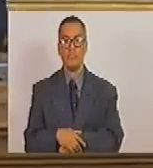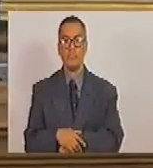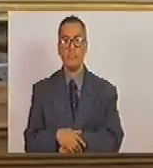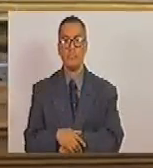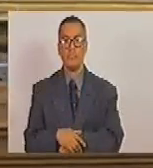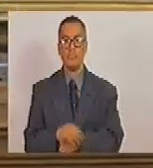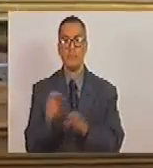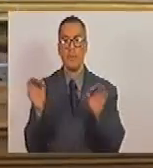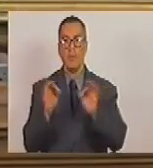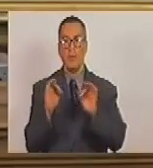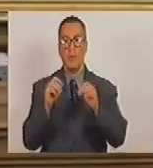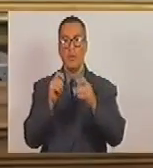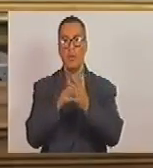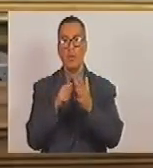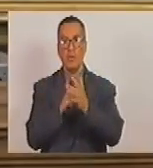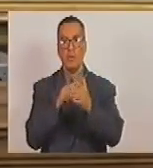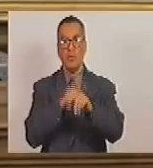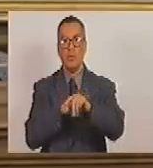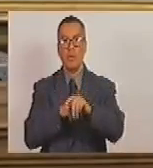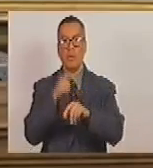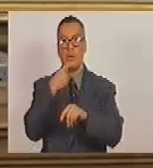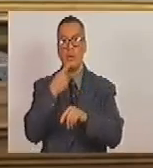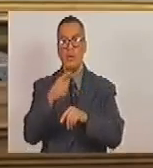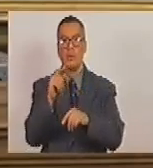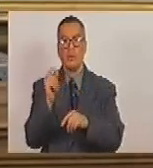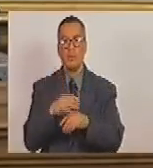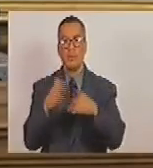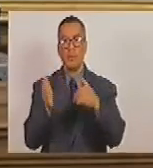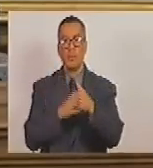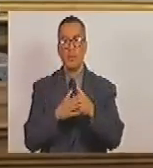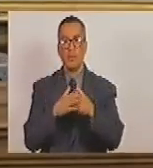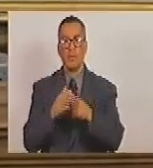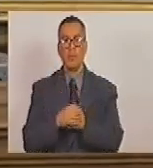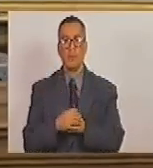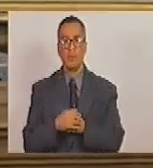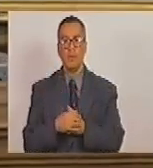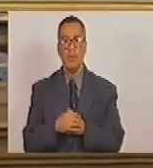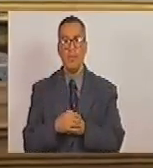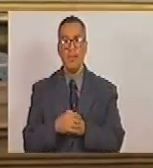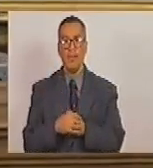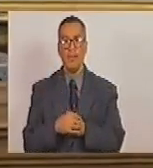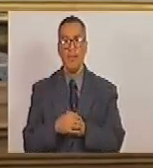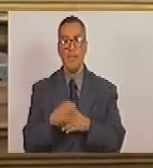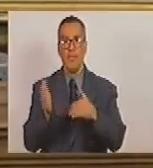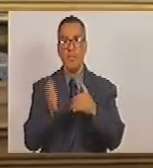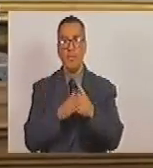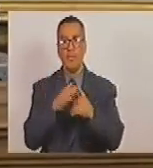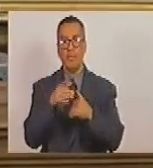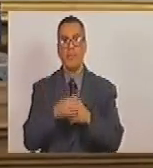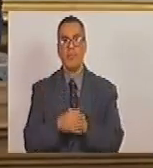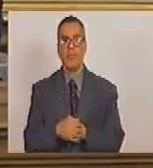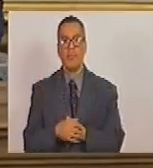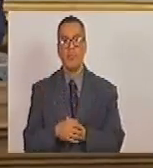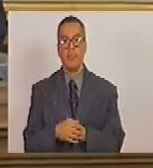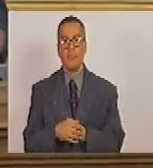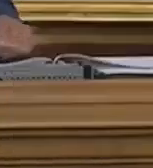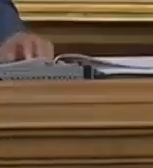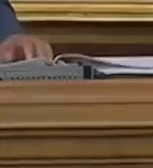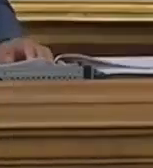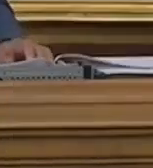No hay nadie más anotado con derecho a palabra. Se va a cerrar. Se cierra.